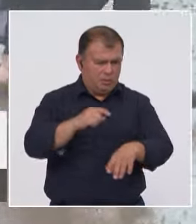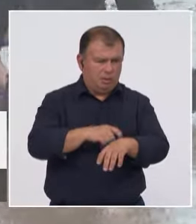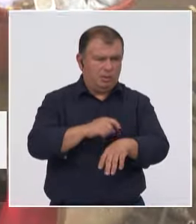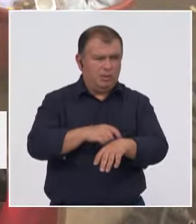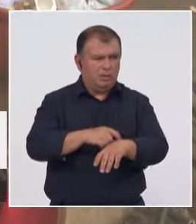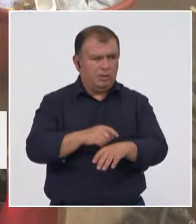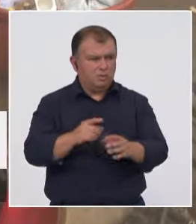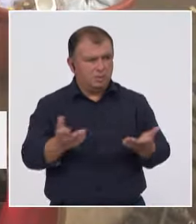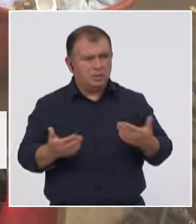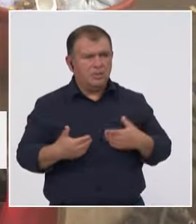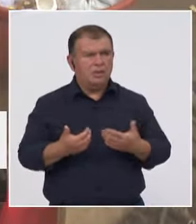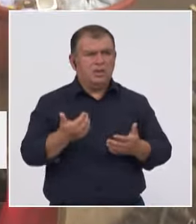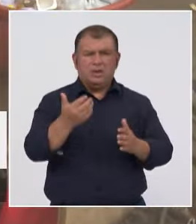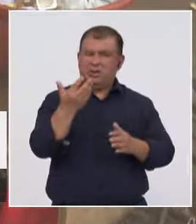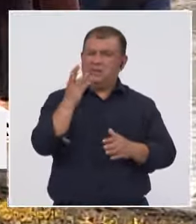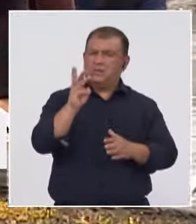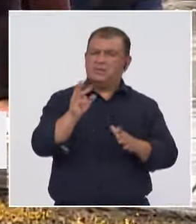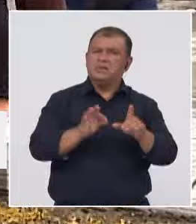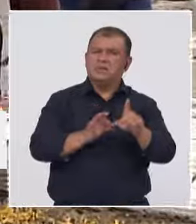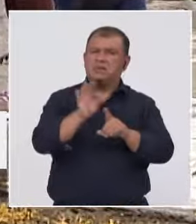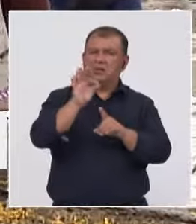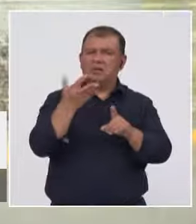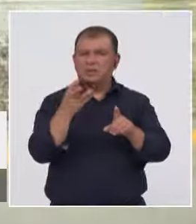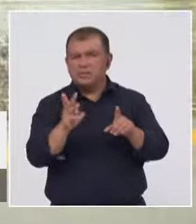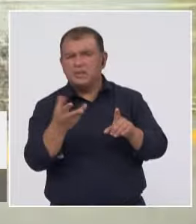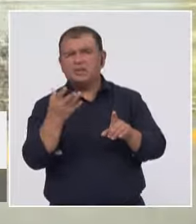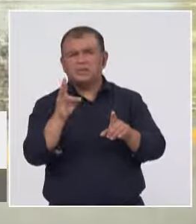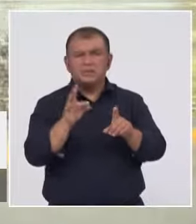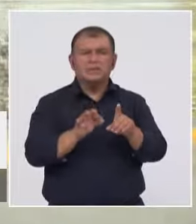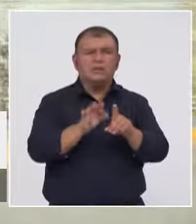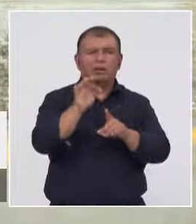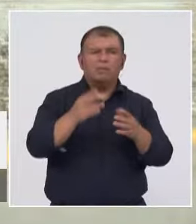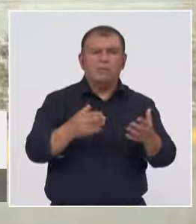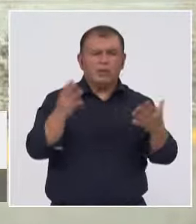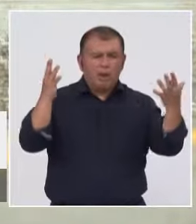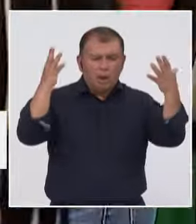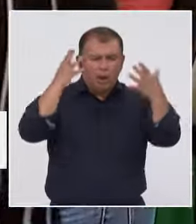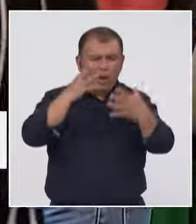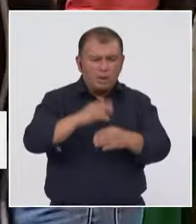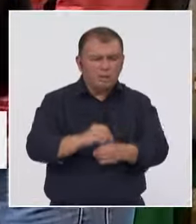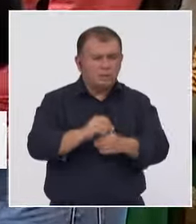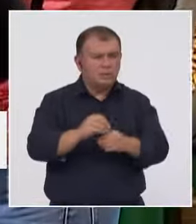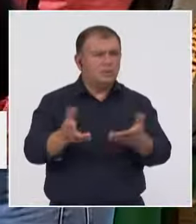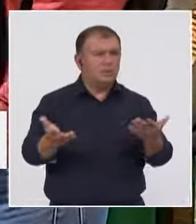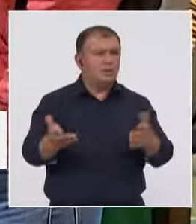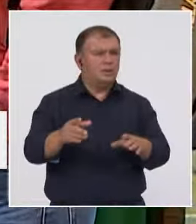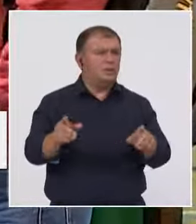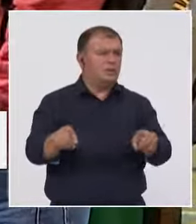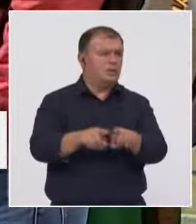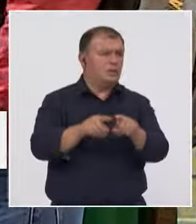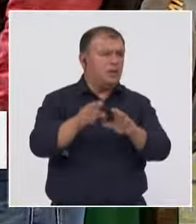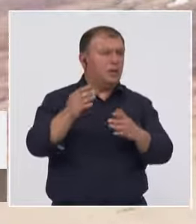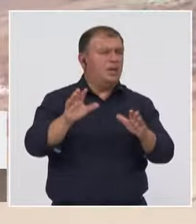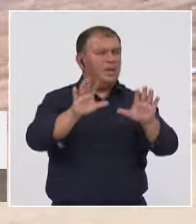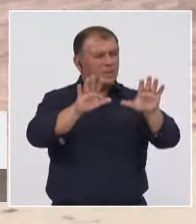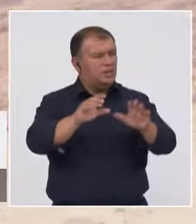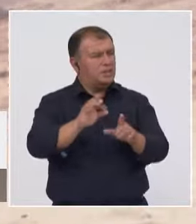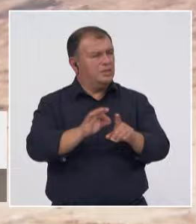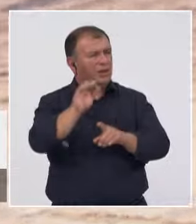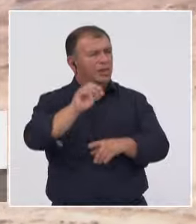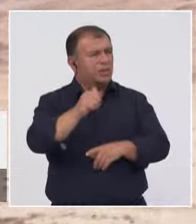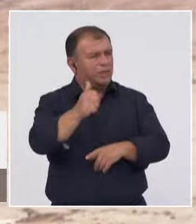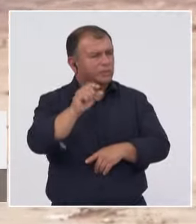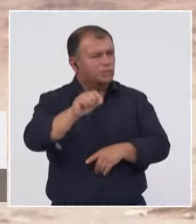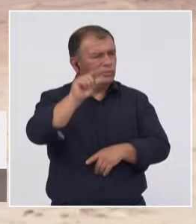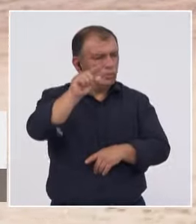según veo mi celular, 16 grados, 16, 17 grados, pero por la noche y esta tendencia a tener 10 grados,